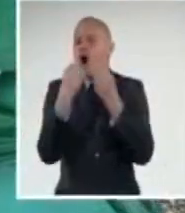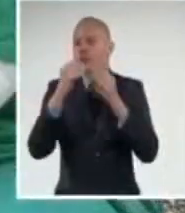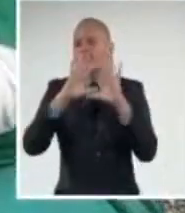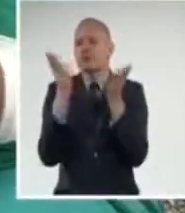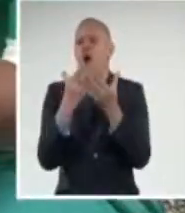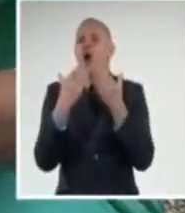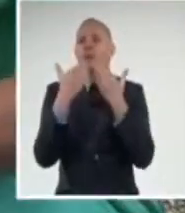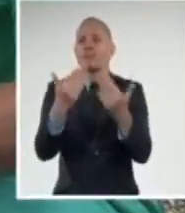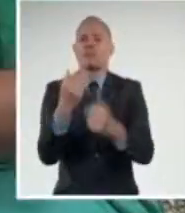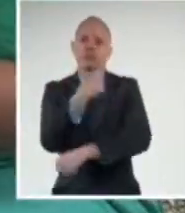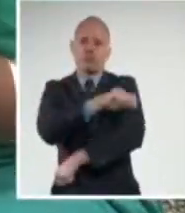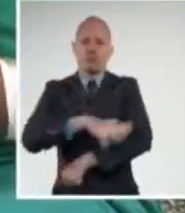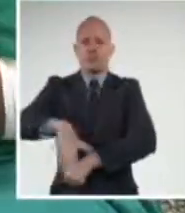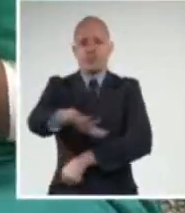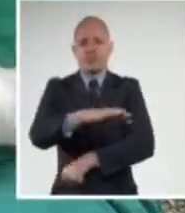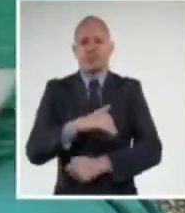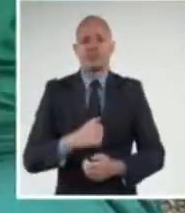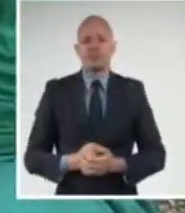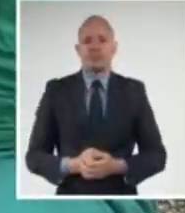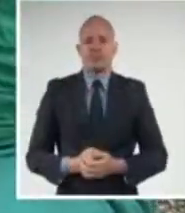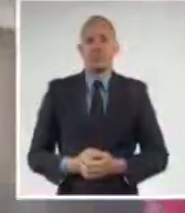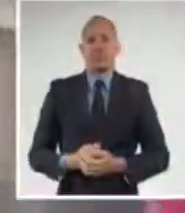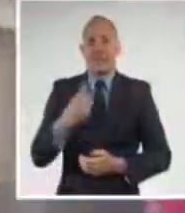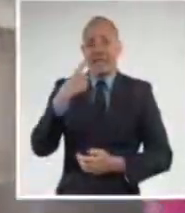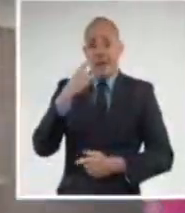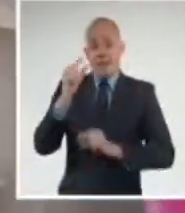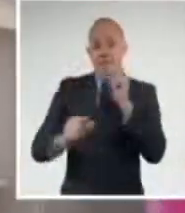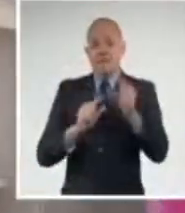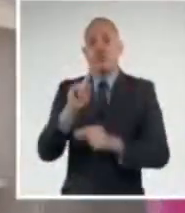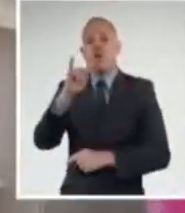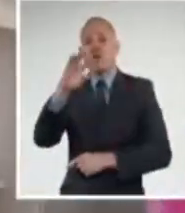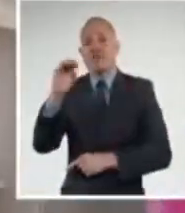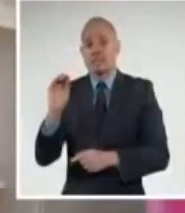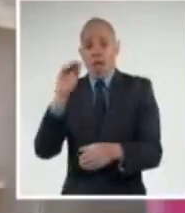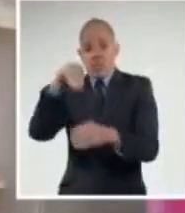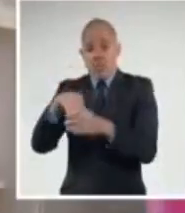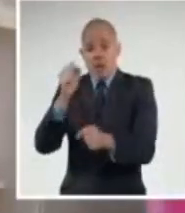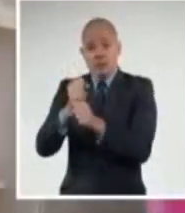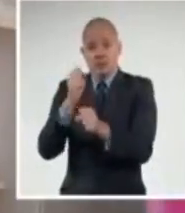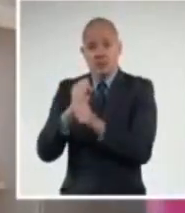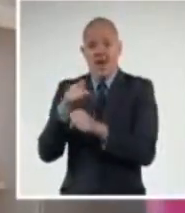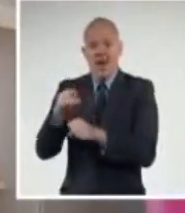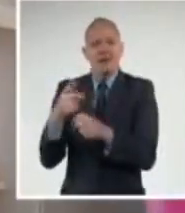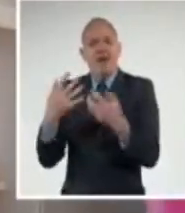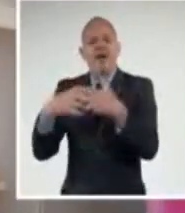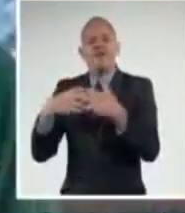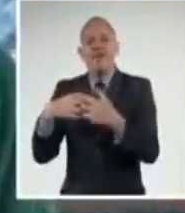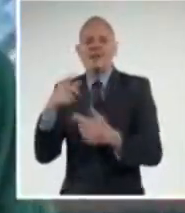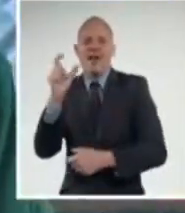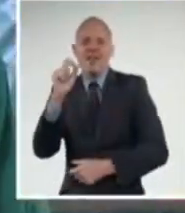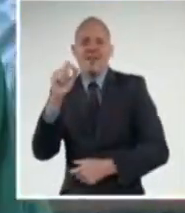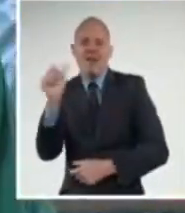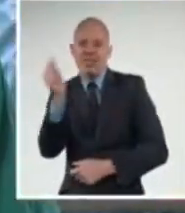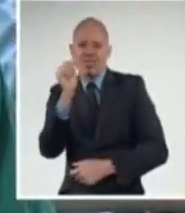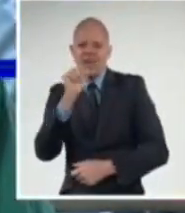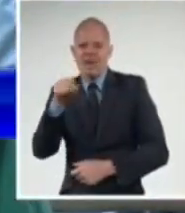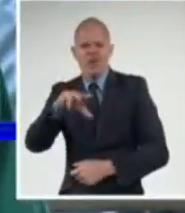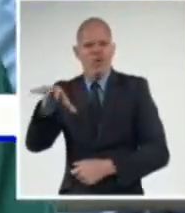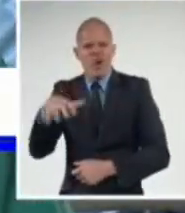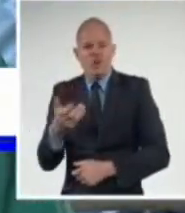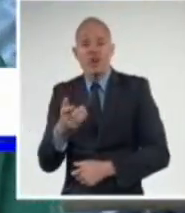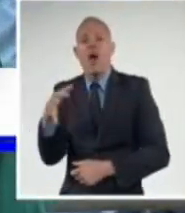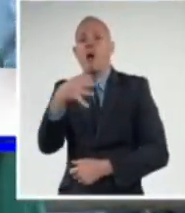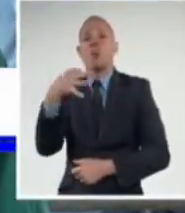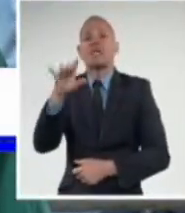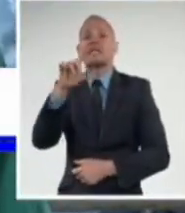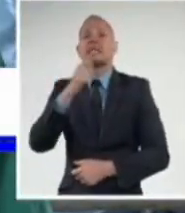lo ratifican con su labor los más de 900 trabajadores de la empresa de bebidas y refrescos de La Habana. A pesar de todo lo difícil